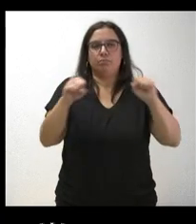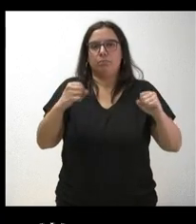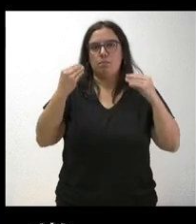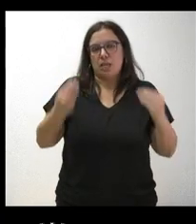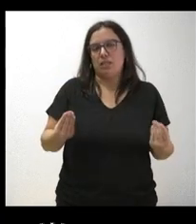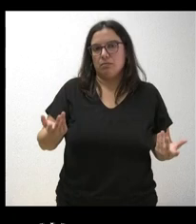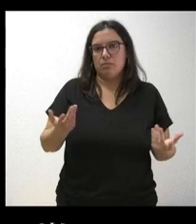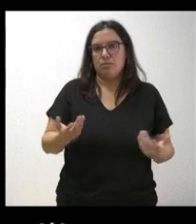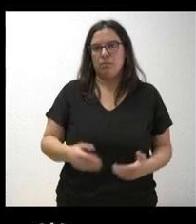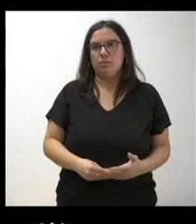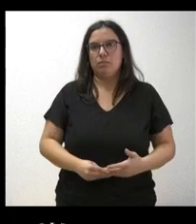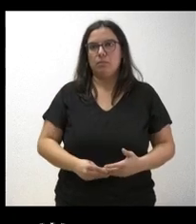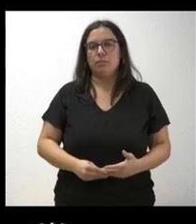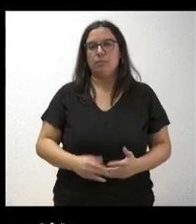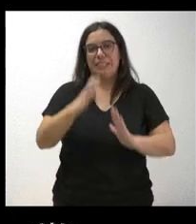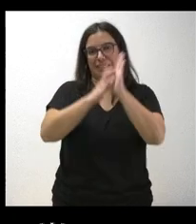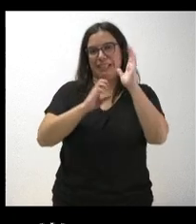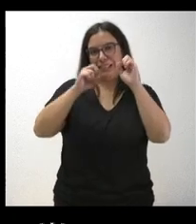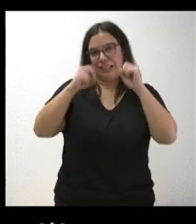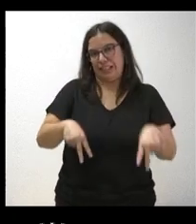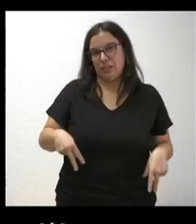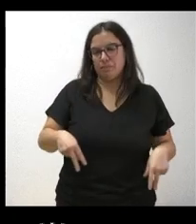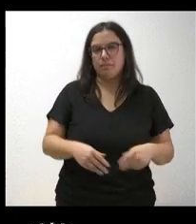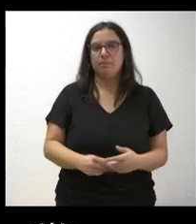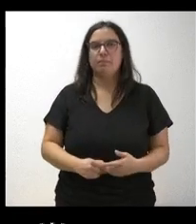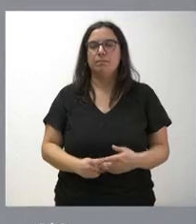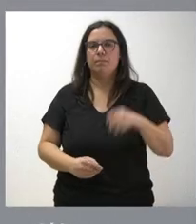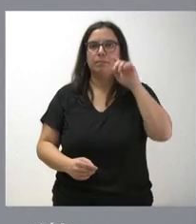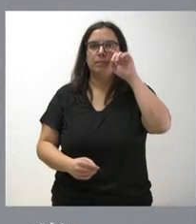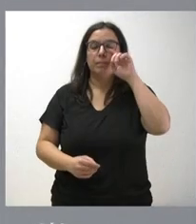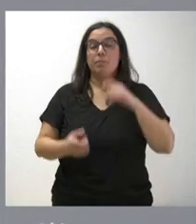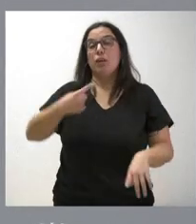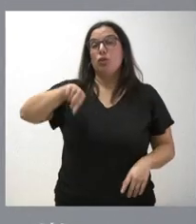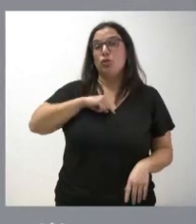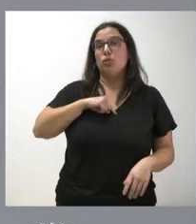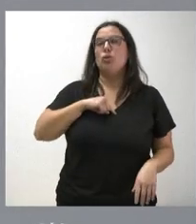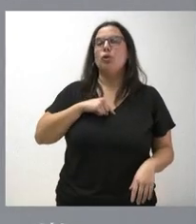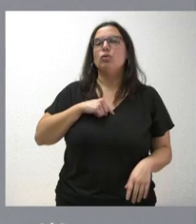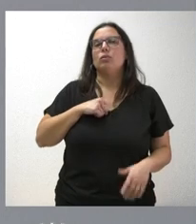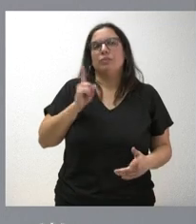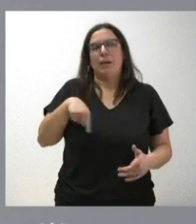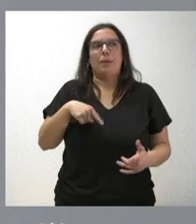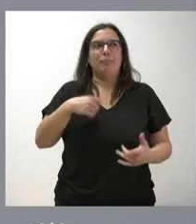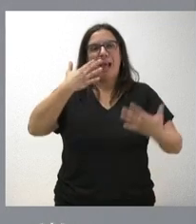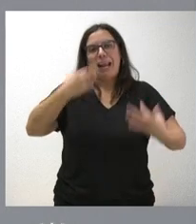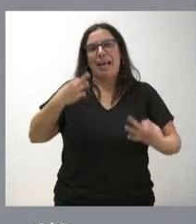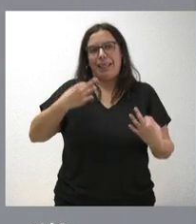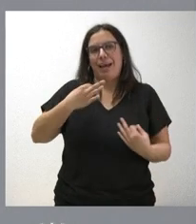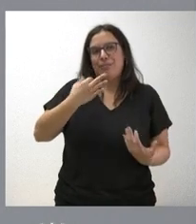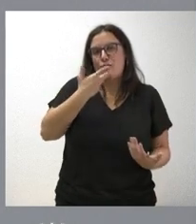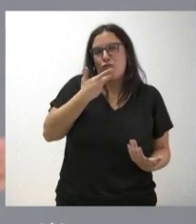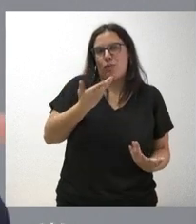de de financiación que llevan eh reclamando nosotros aquí lo que somos también realistas no se trata de que a cada